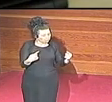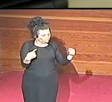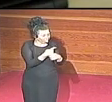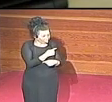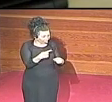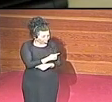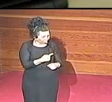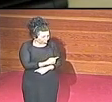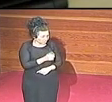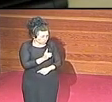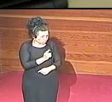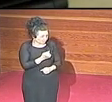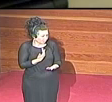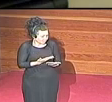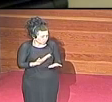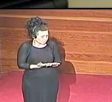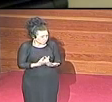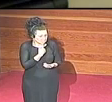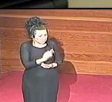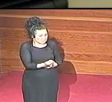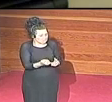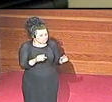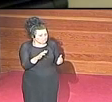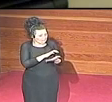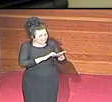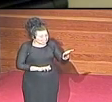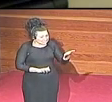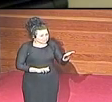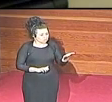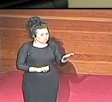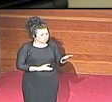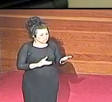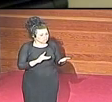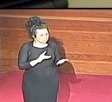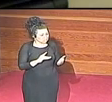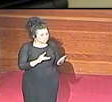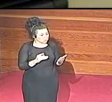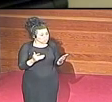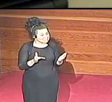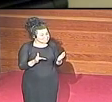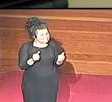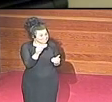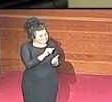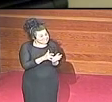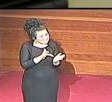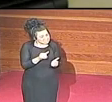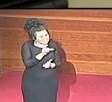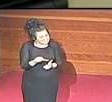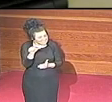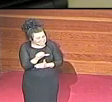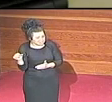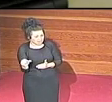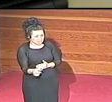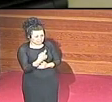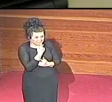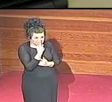artículo publicado en el semanario Die Zeit en junio del año pasado, en el 21, hace